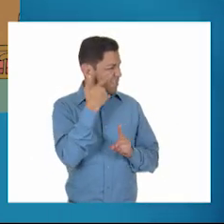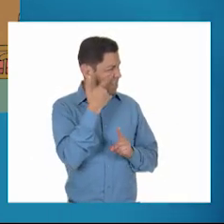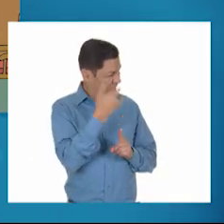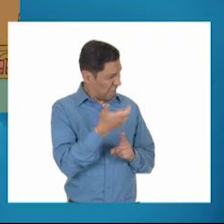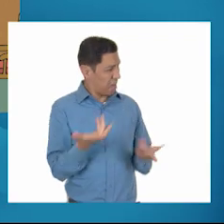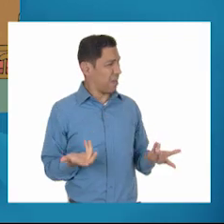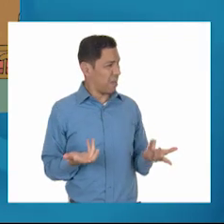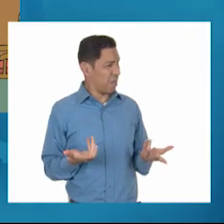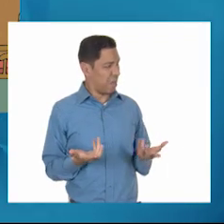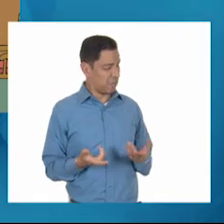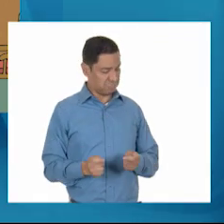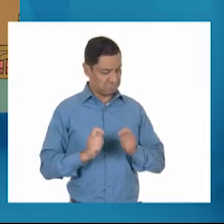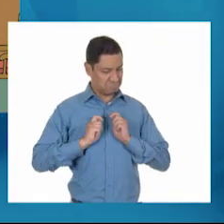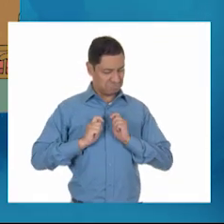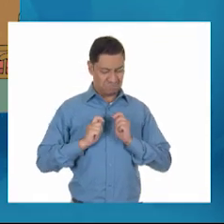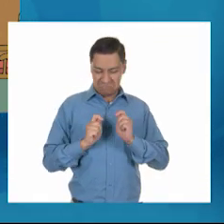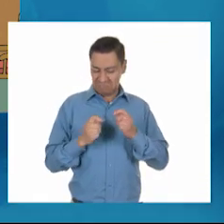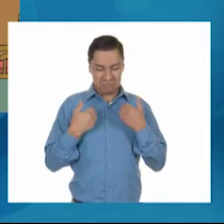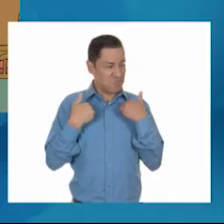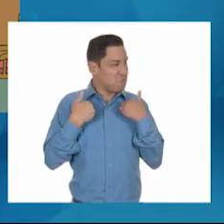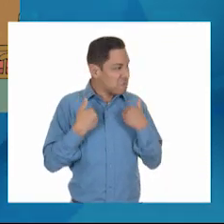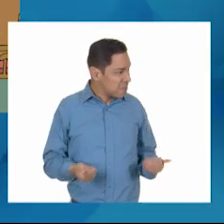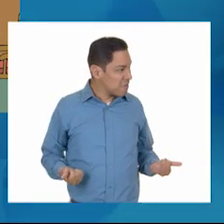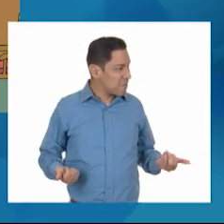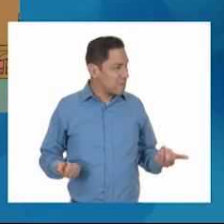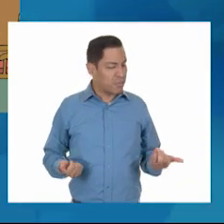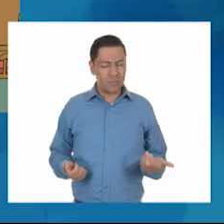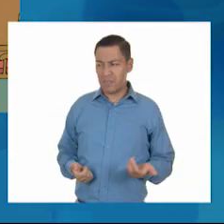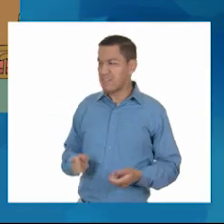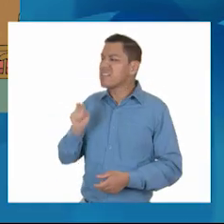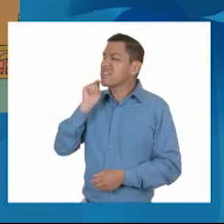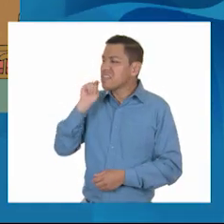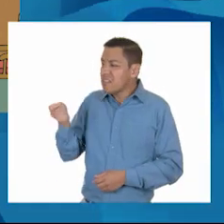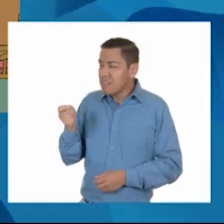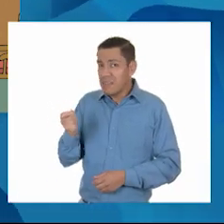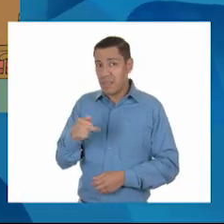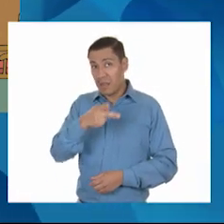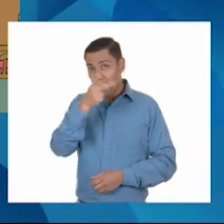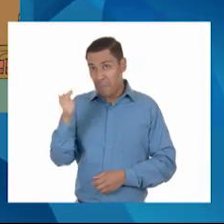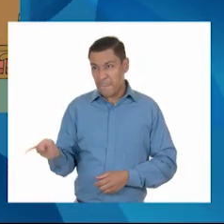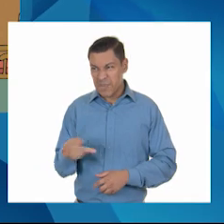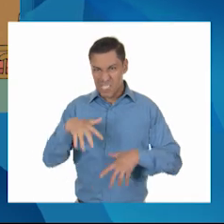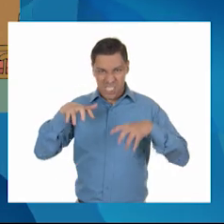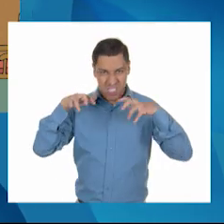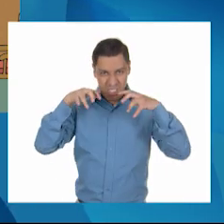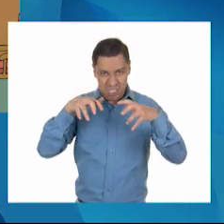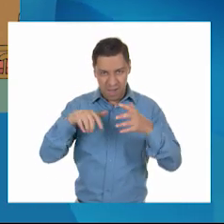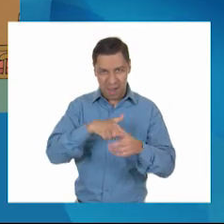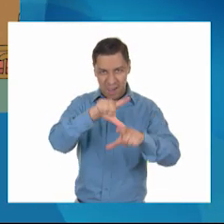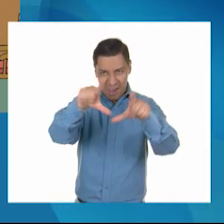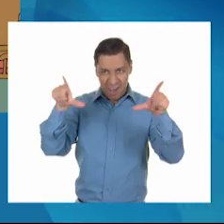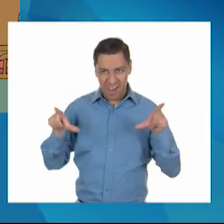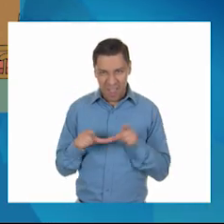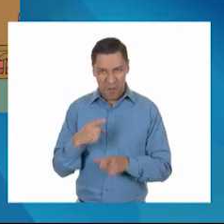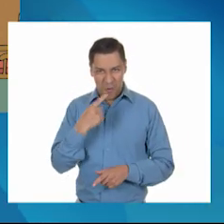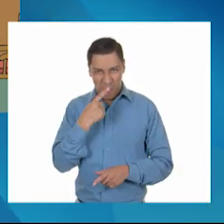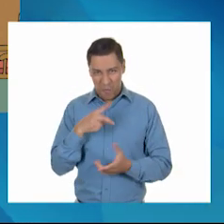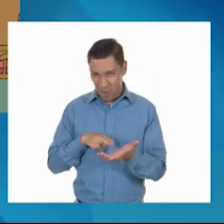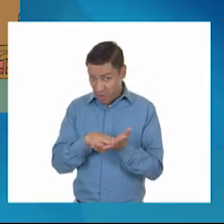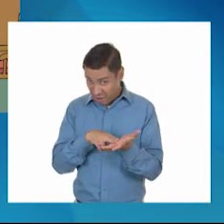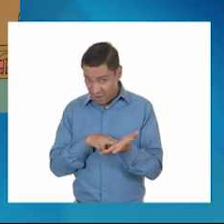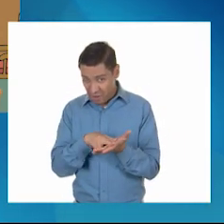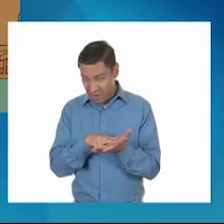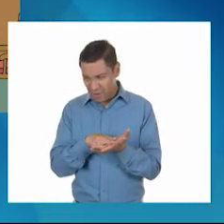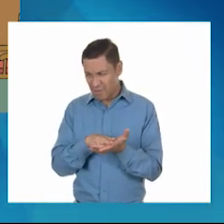¿Una tarea rara? ¿Qué es eso? ¿Qué? ¿Te dejó entrevistar al monstruo del lago Ness o qué? No,